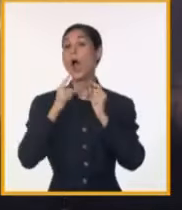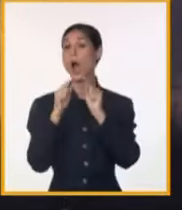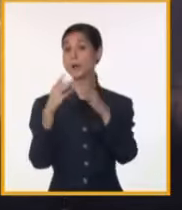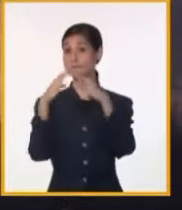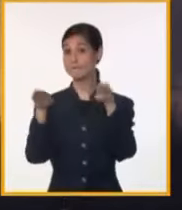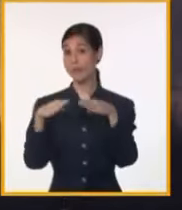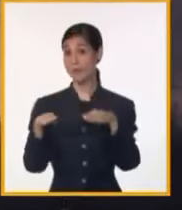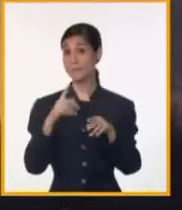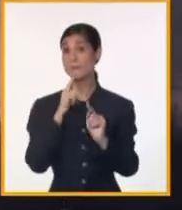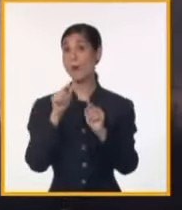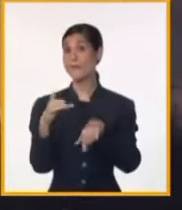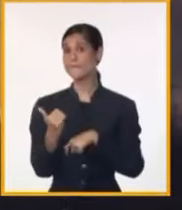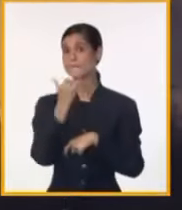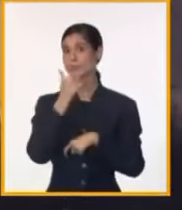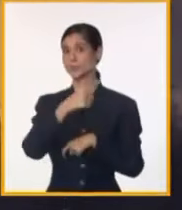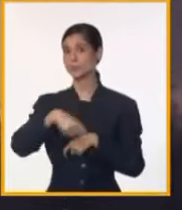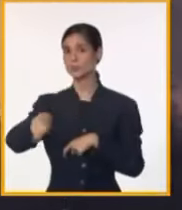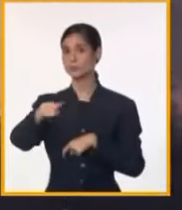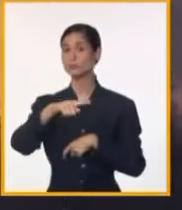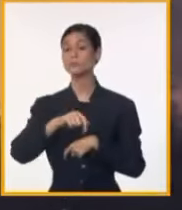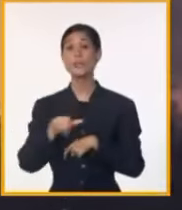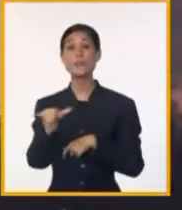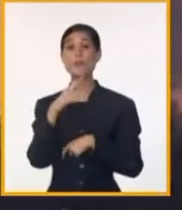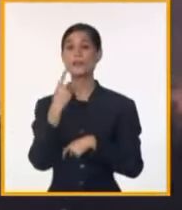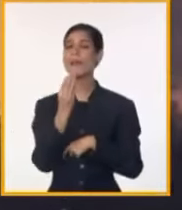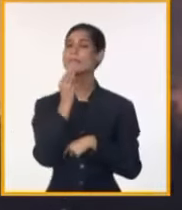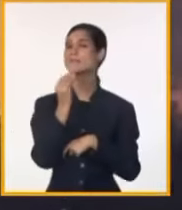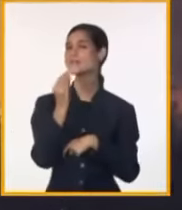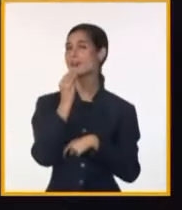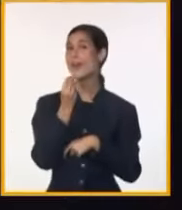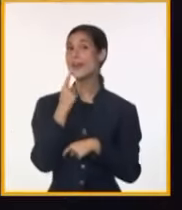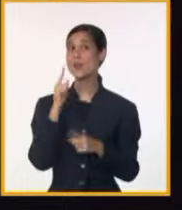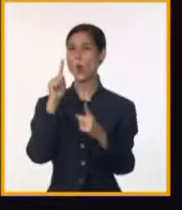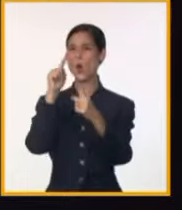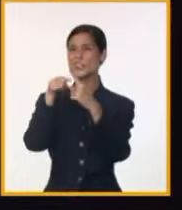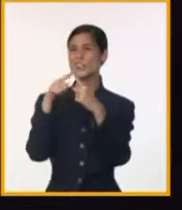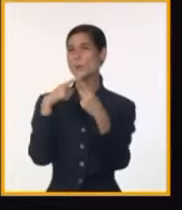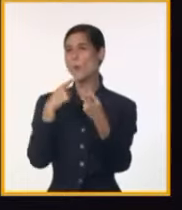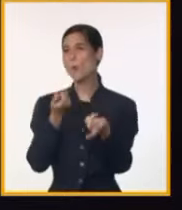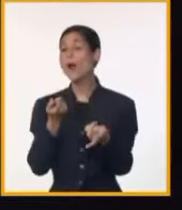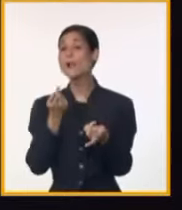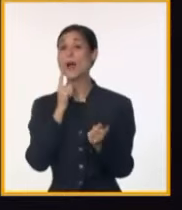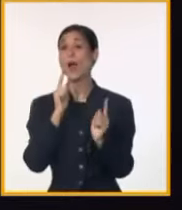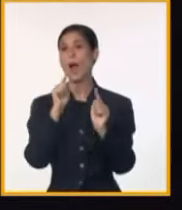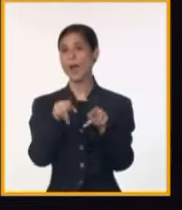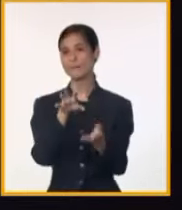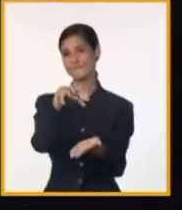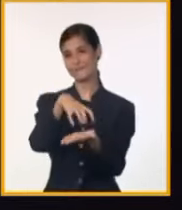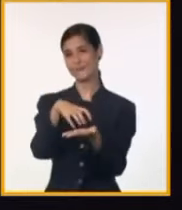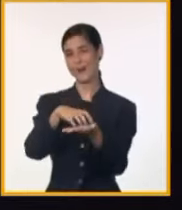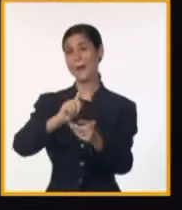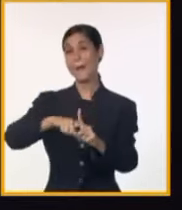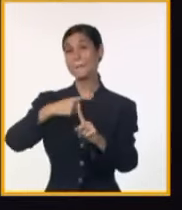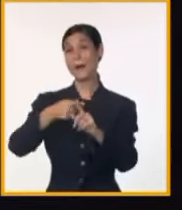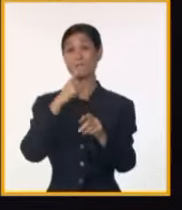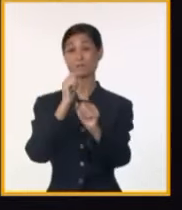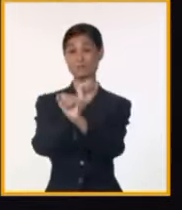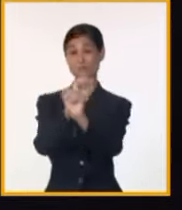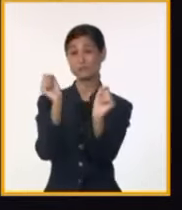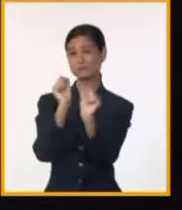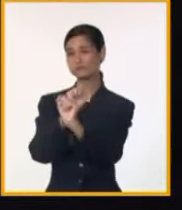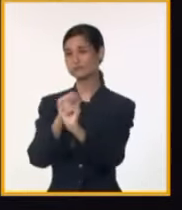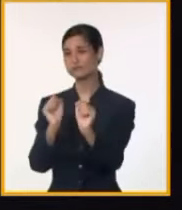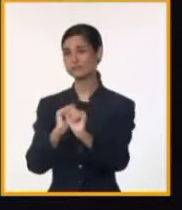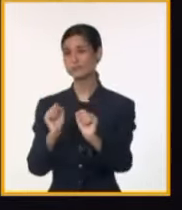secundaria Israel también dice haber alcanzado objetivos en en el este del país y haber bombardeado en el sur según el